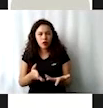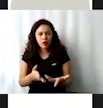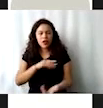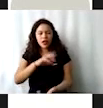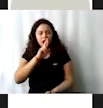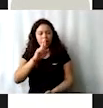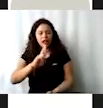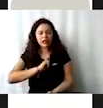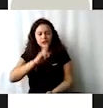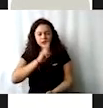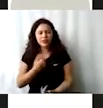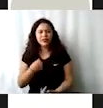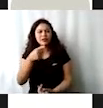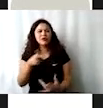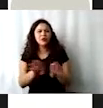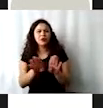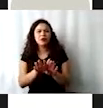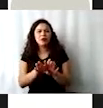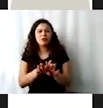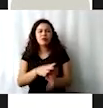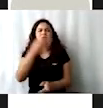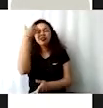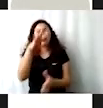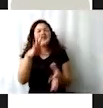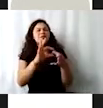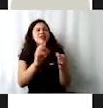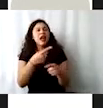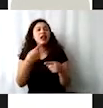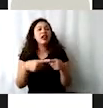responder estas preguntas? ¿Quién te lo hizo saber?